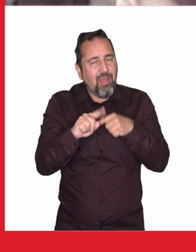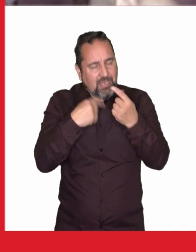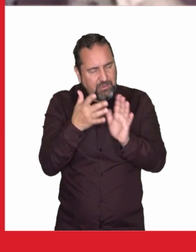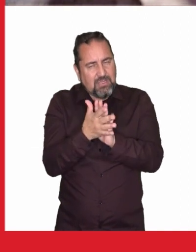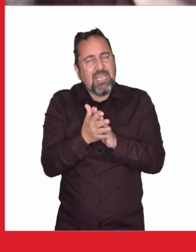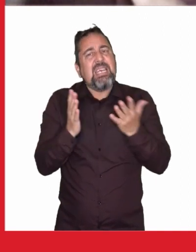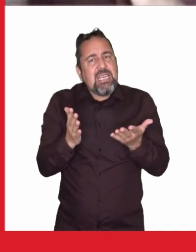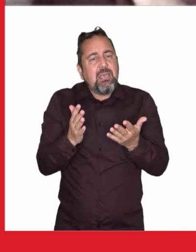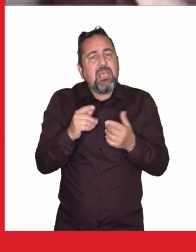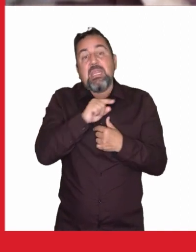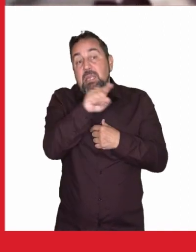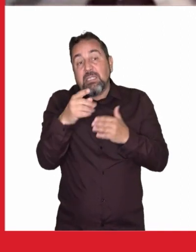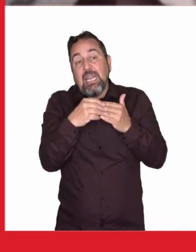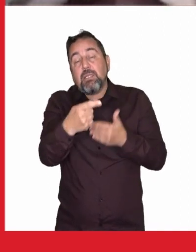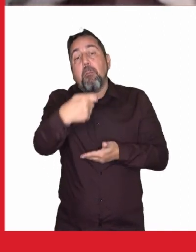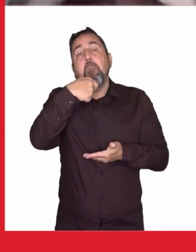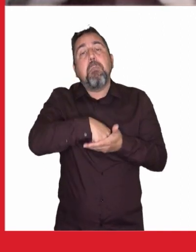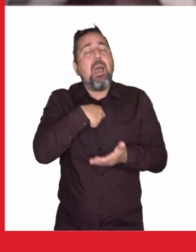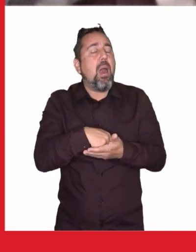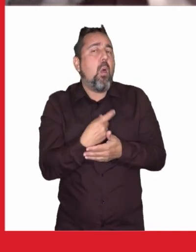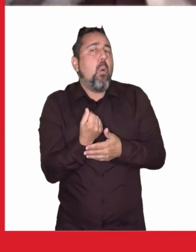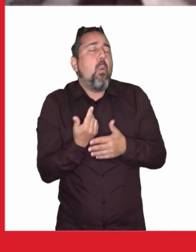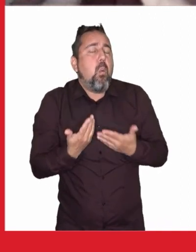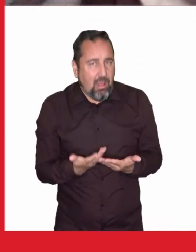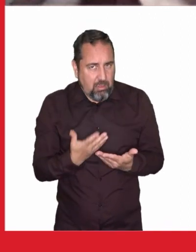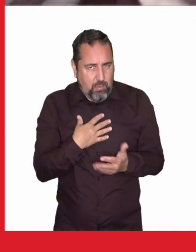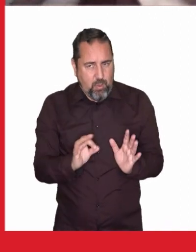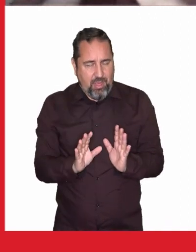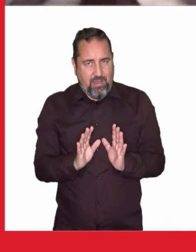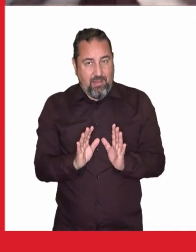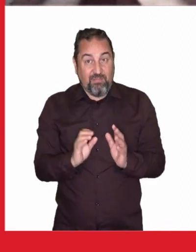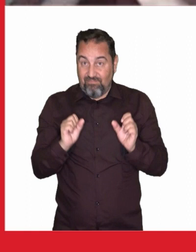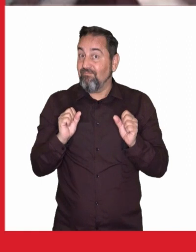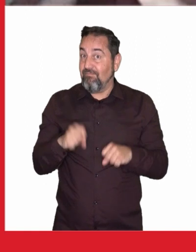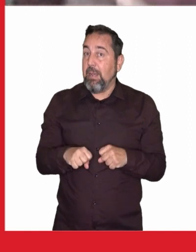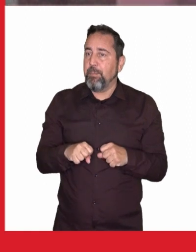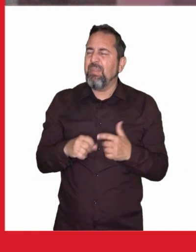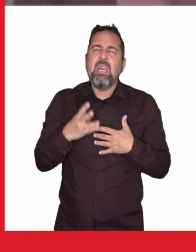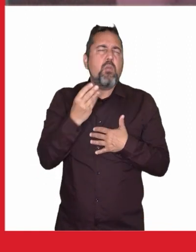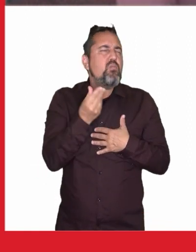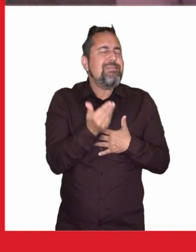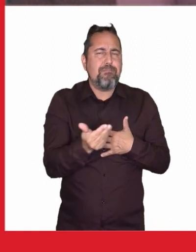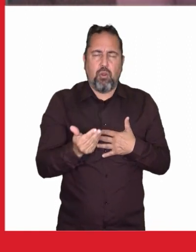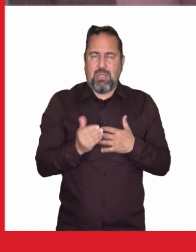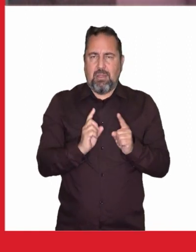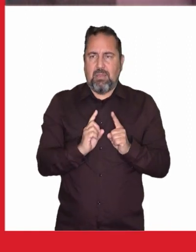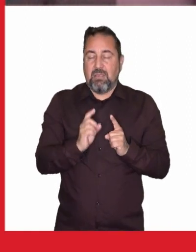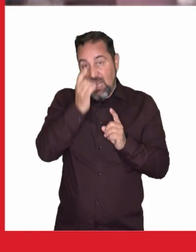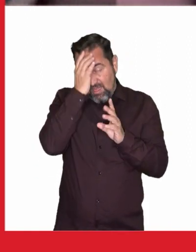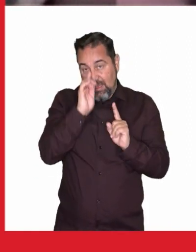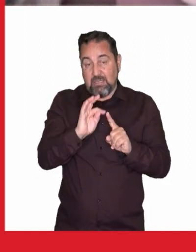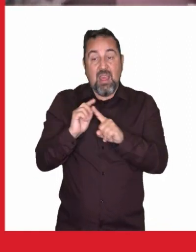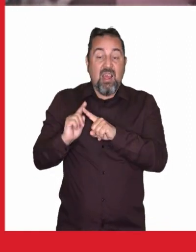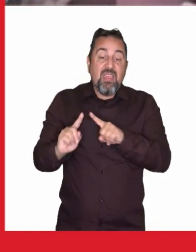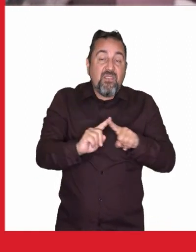precio, que vamos a hablar luego de eso, y cuánto están dispuestos a pagar mis clientes. ¿De acuerdo?